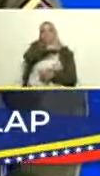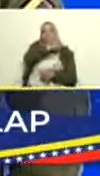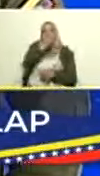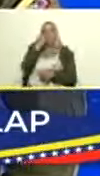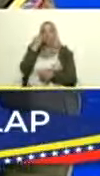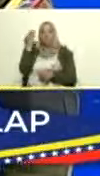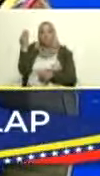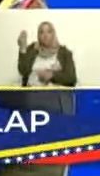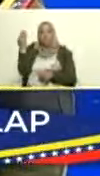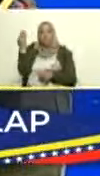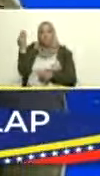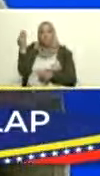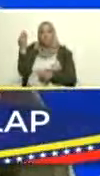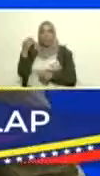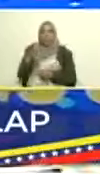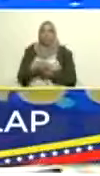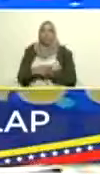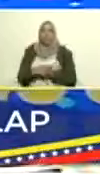Tábata,